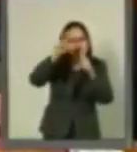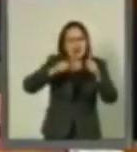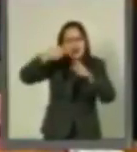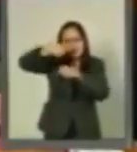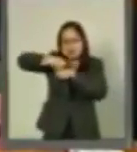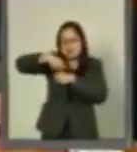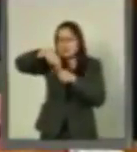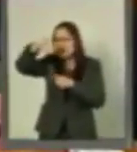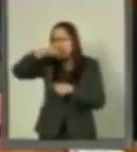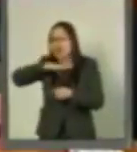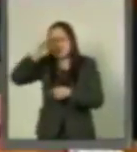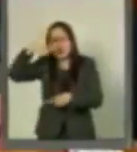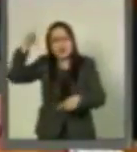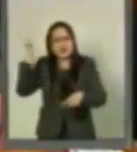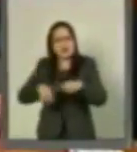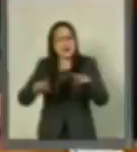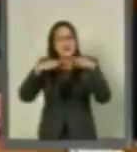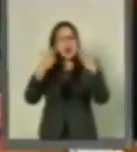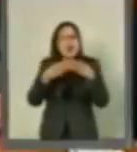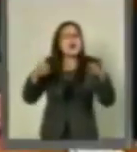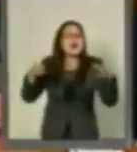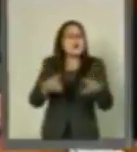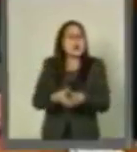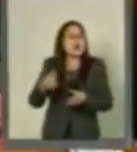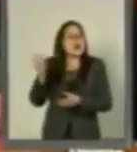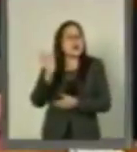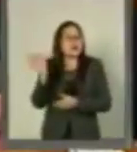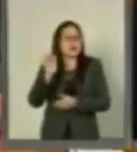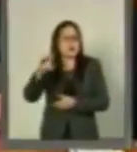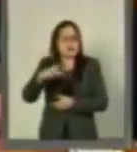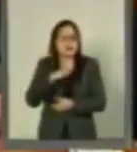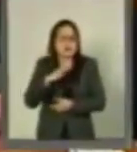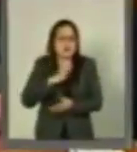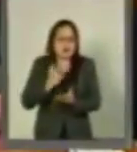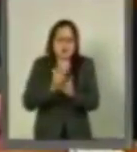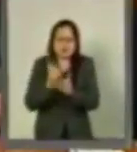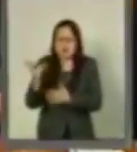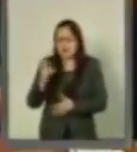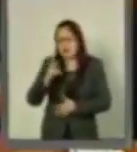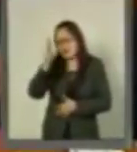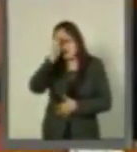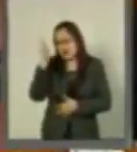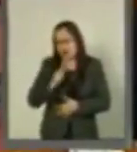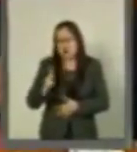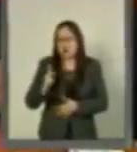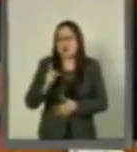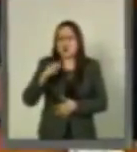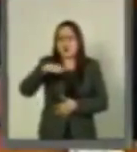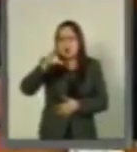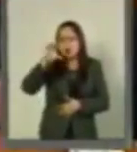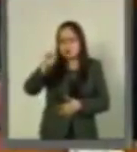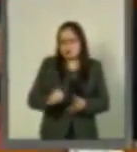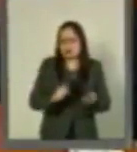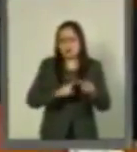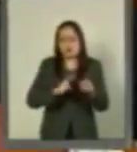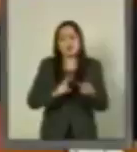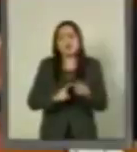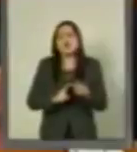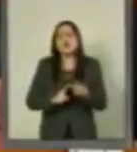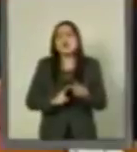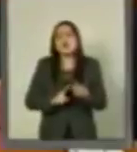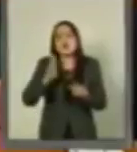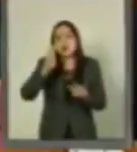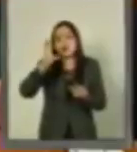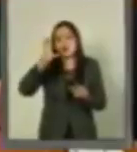en combate al crimen organizado que ha subido? ¿Cómo van a ayudar a Baja California Sur? ¿Cómo van a ayudar a